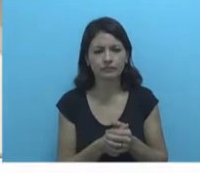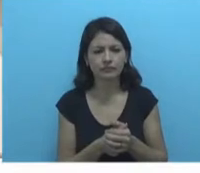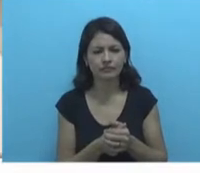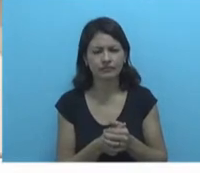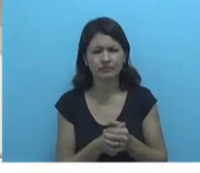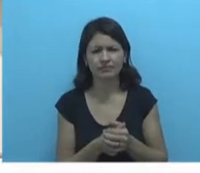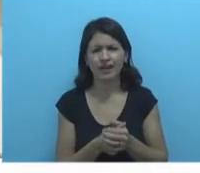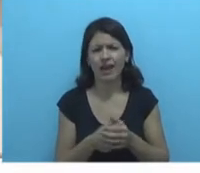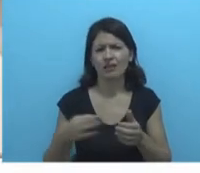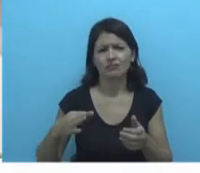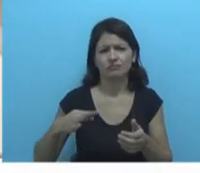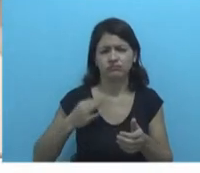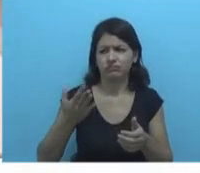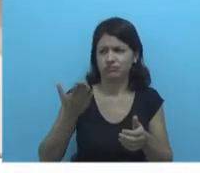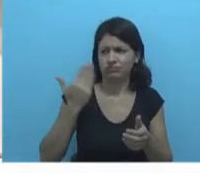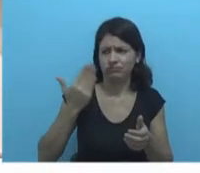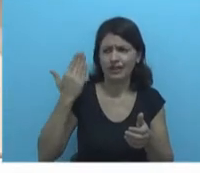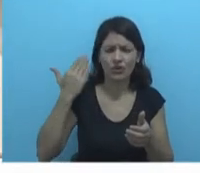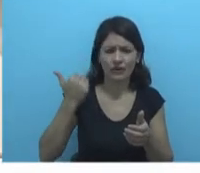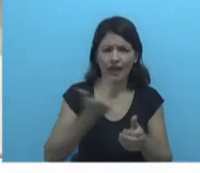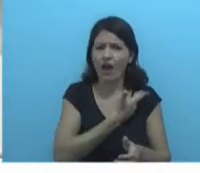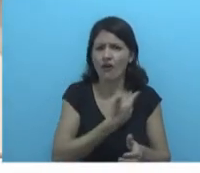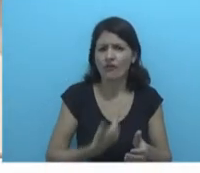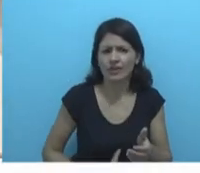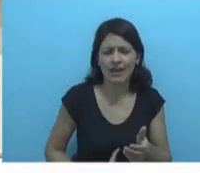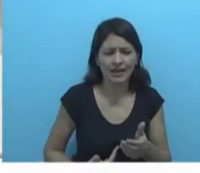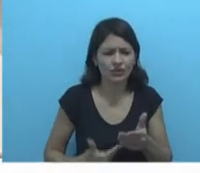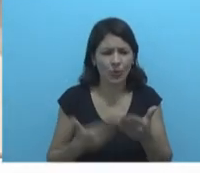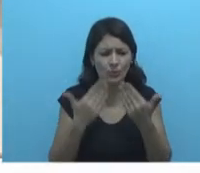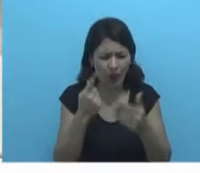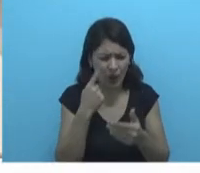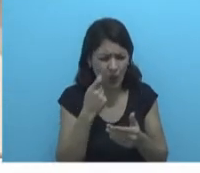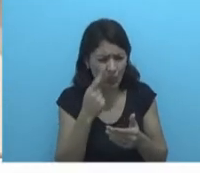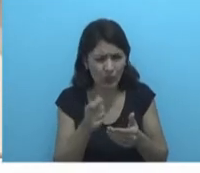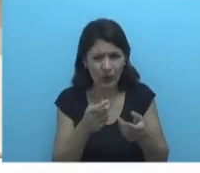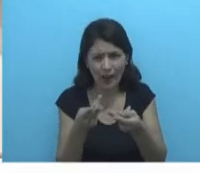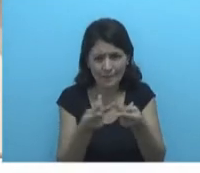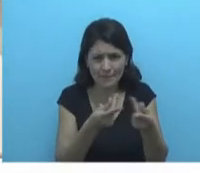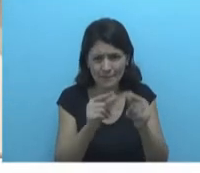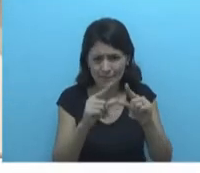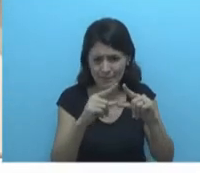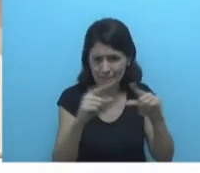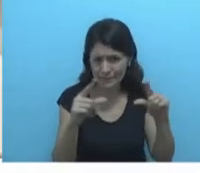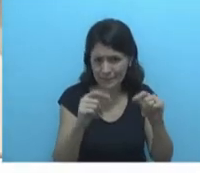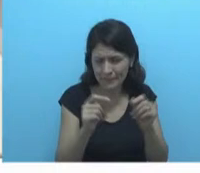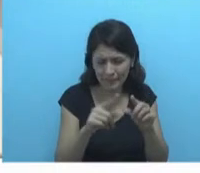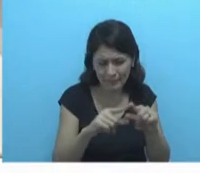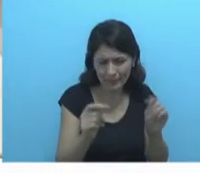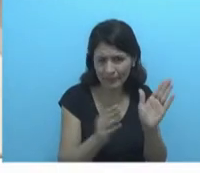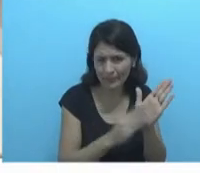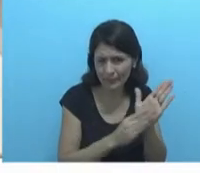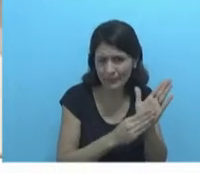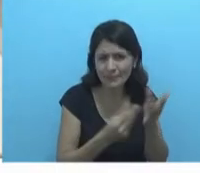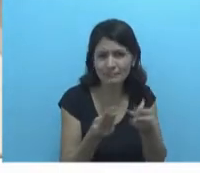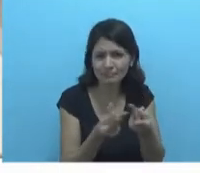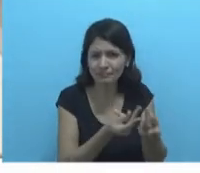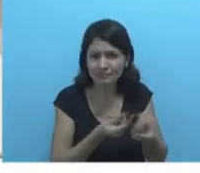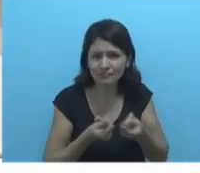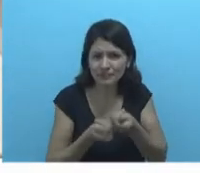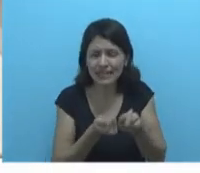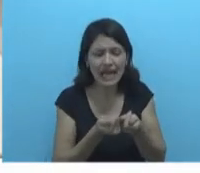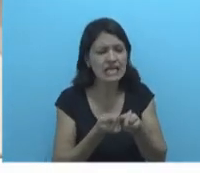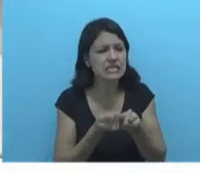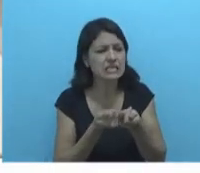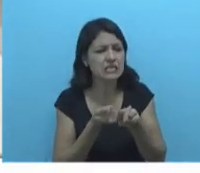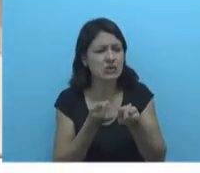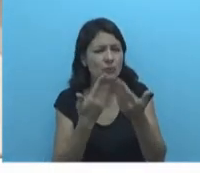precios, fundamentalmente para bajar los índices de inflación. Lo hace a través de dos métodos fundamentales. Por